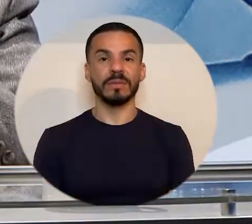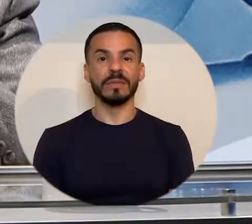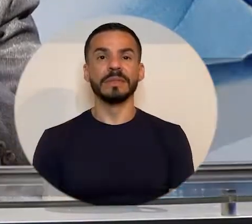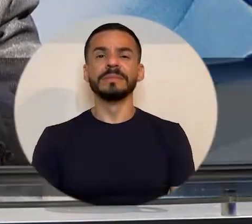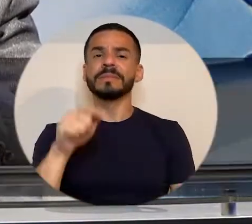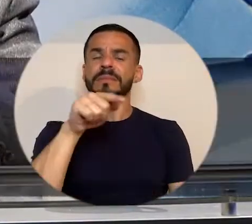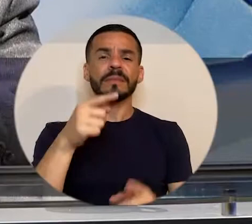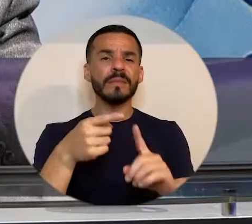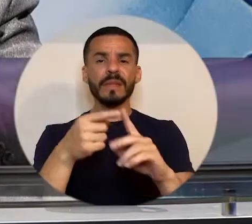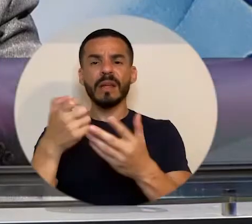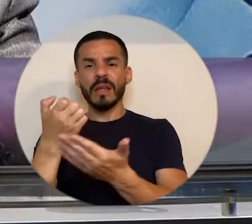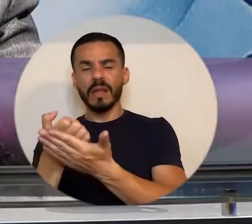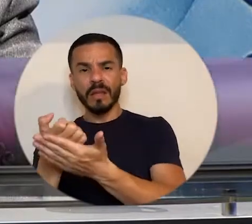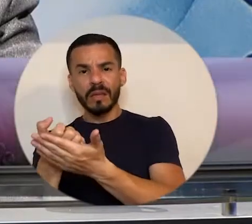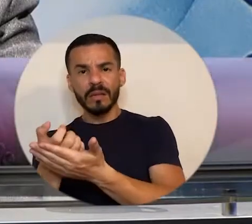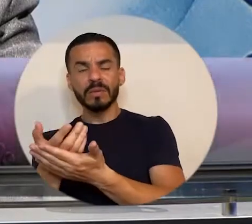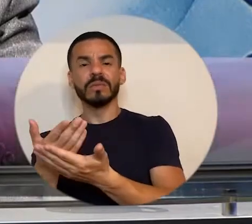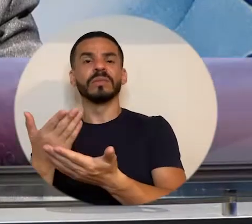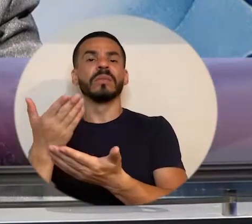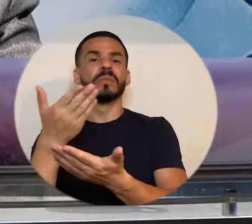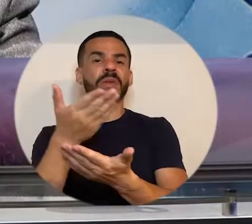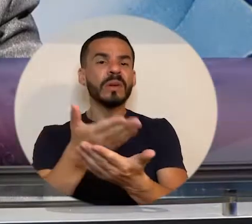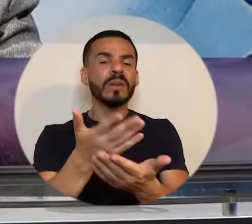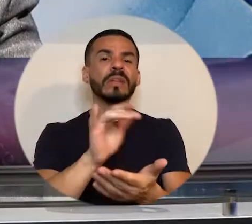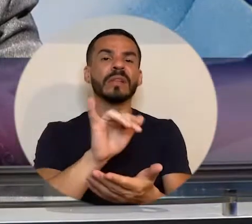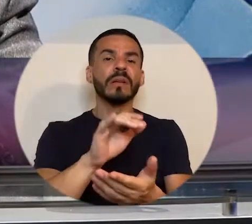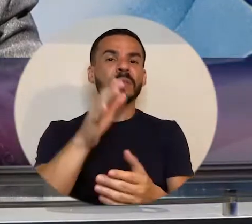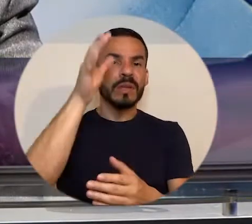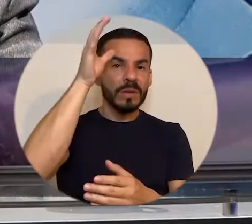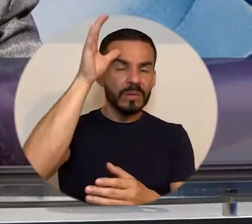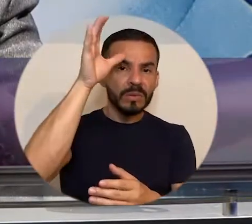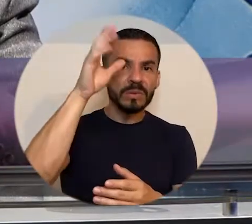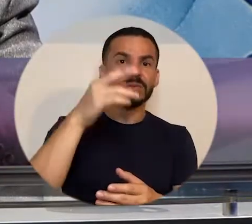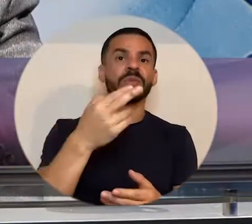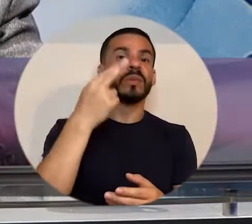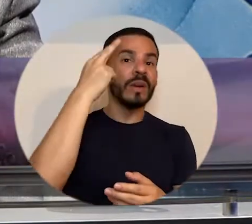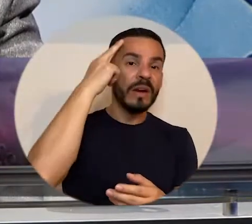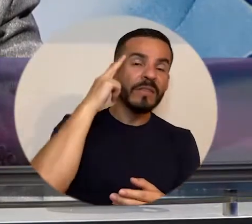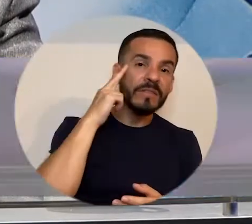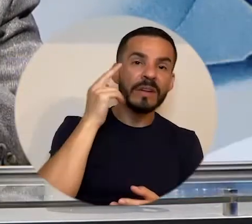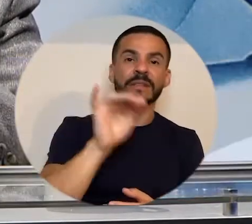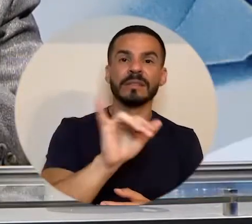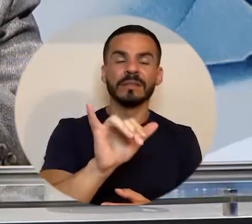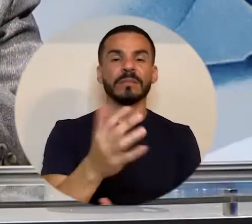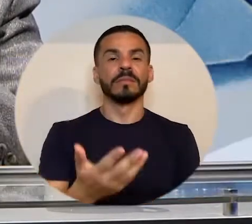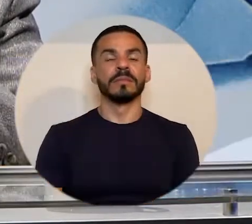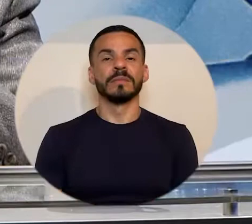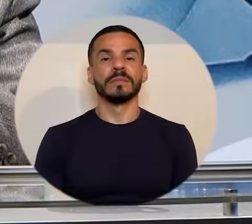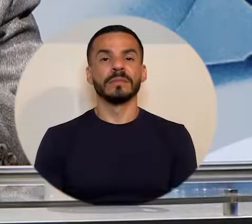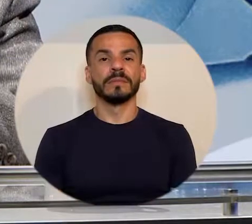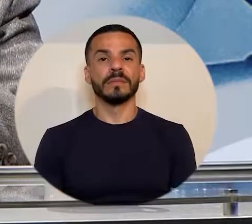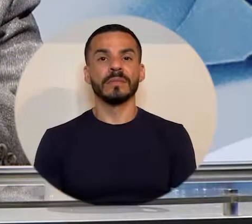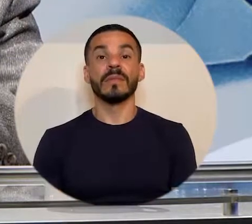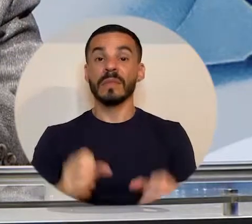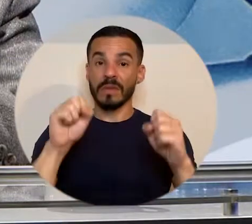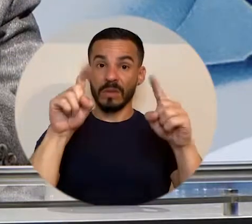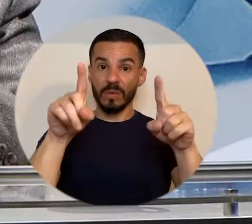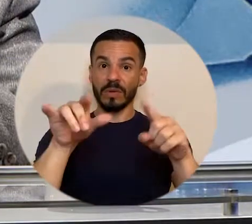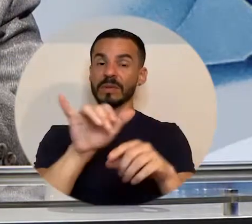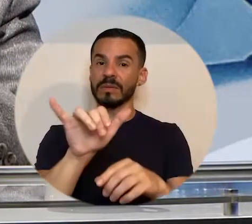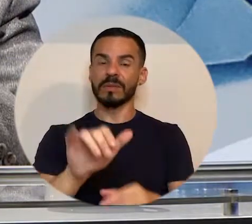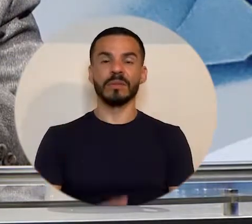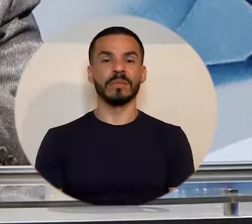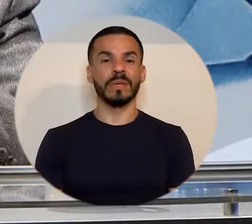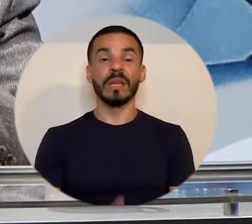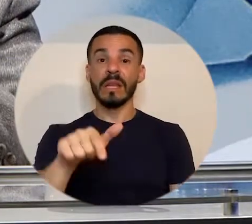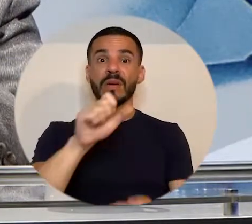que van desde lo económico, pasando por lo cultural, lo racial y lo educativo. Es decir,